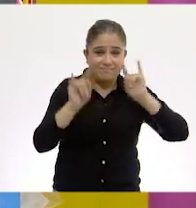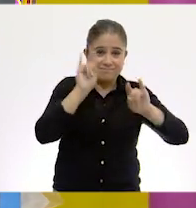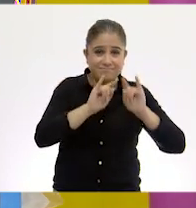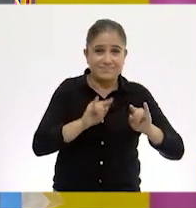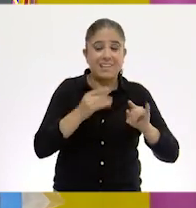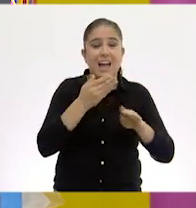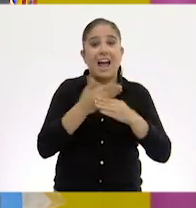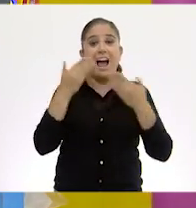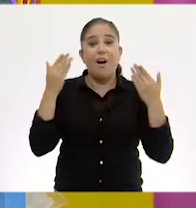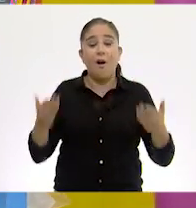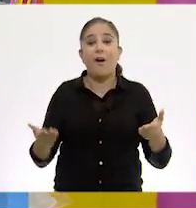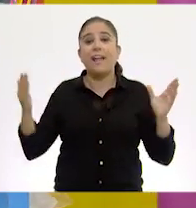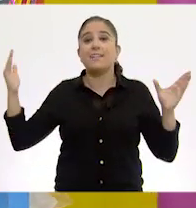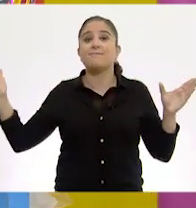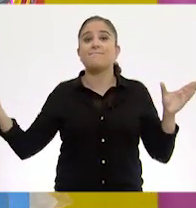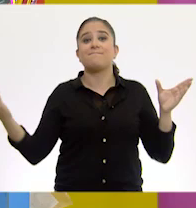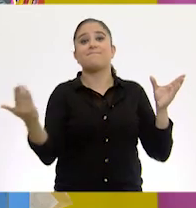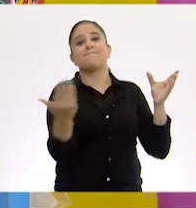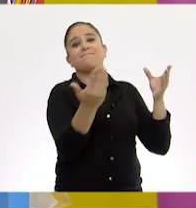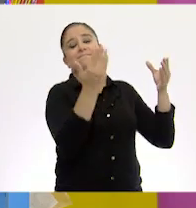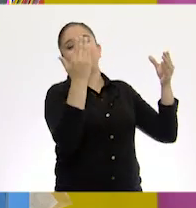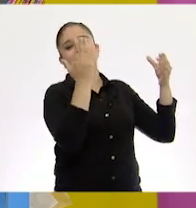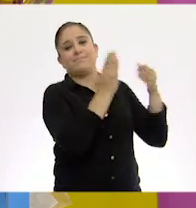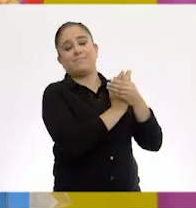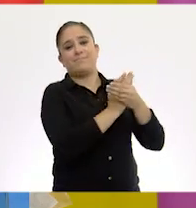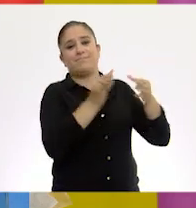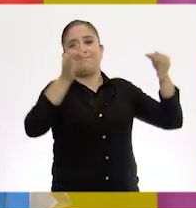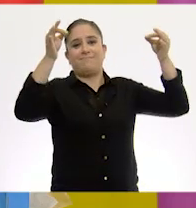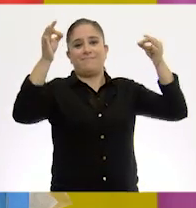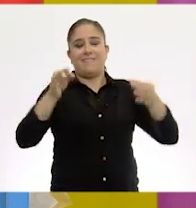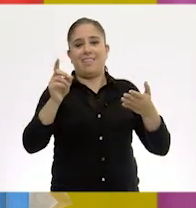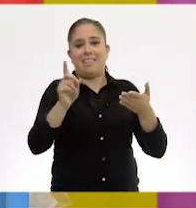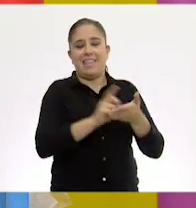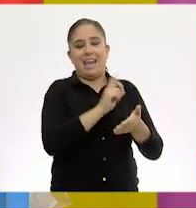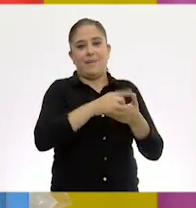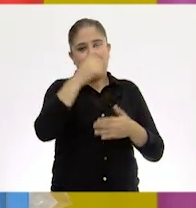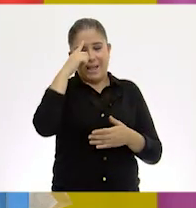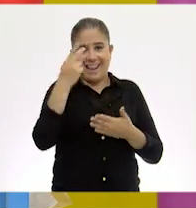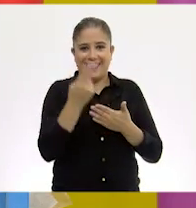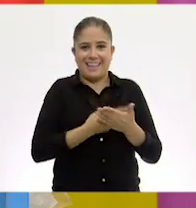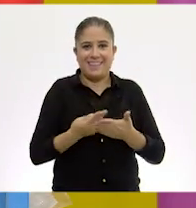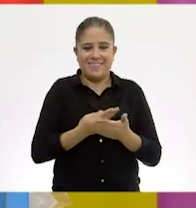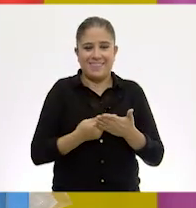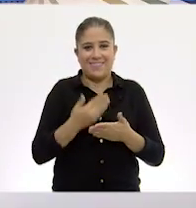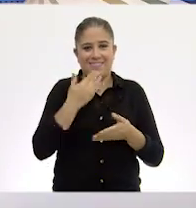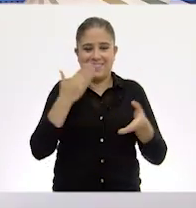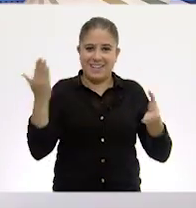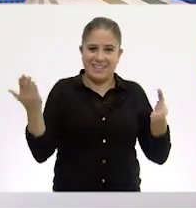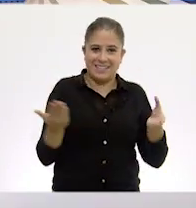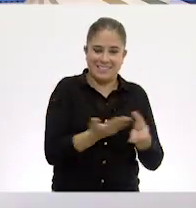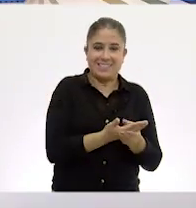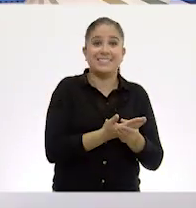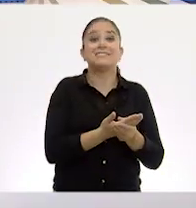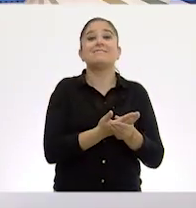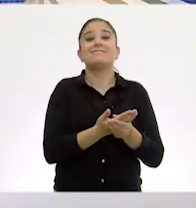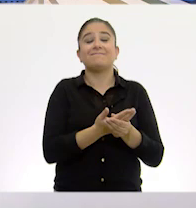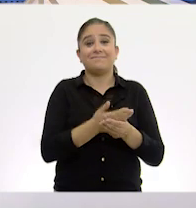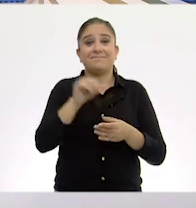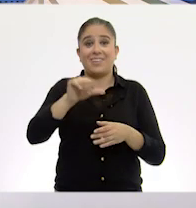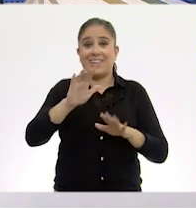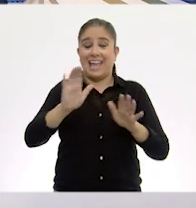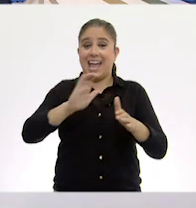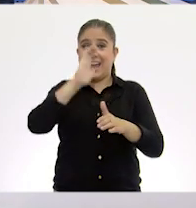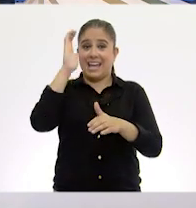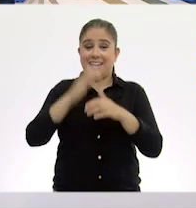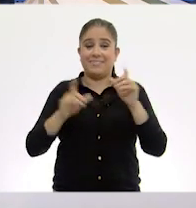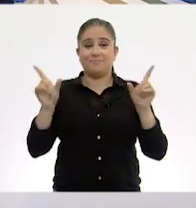voy a incluir oficialmente en este momento en nuestro diario de dibujos. Y eso lo voy a hacer en mi casa porque perfecto. Hoy ya hemos